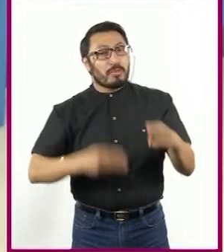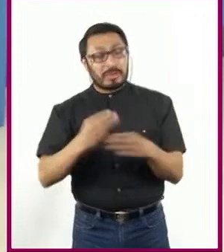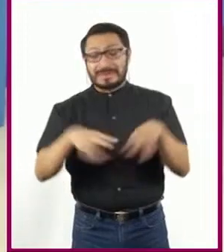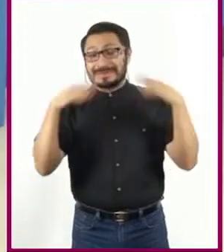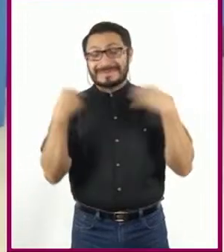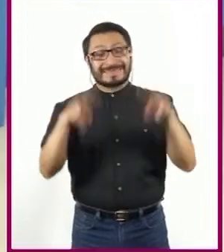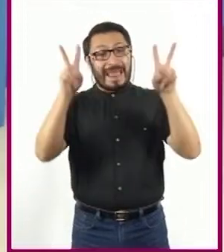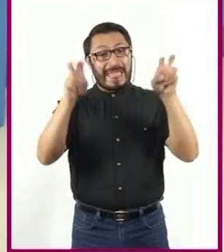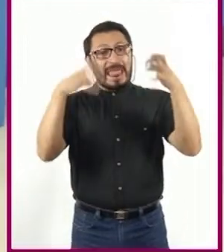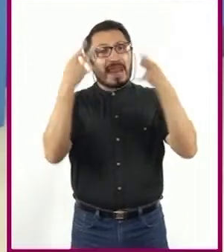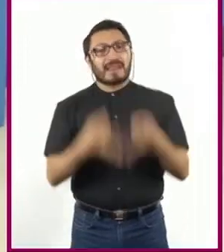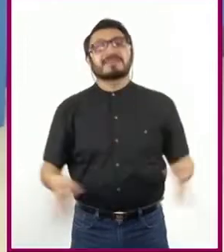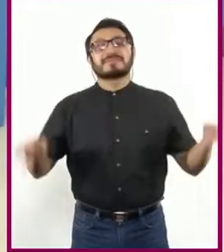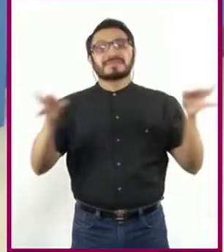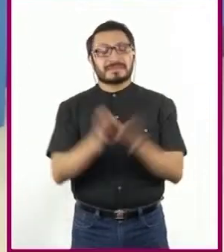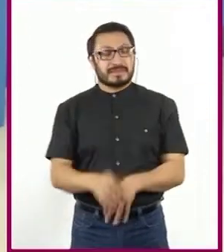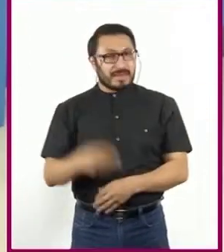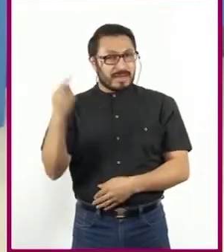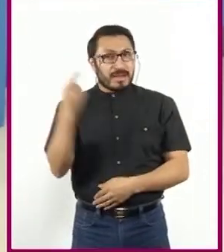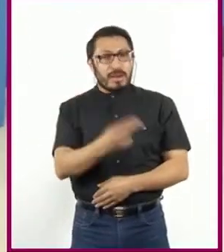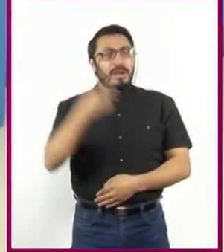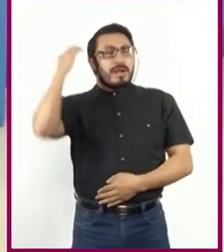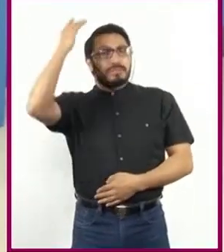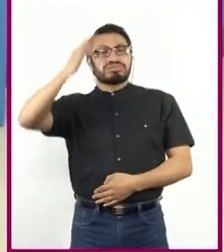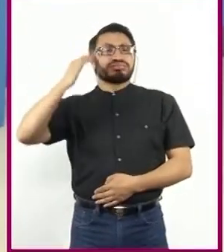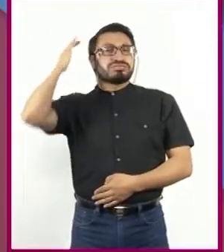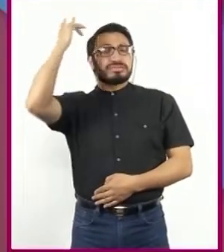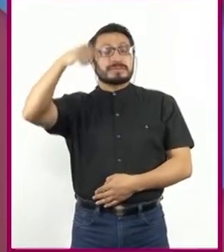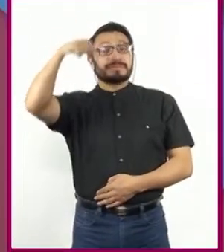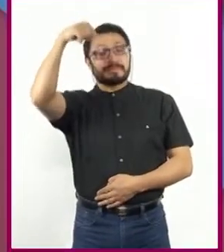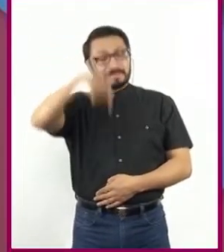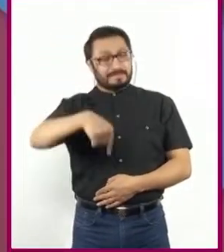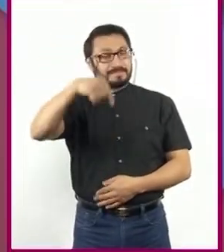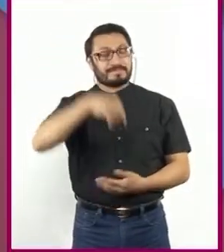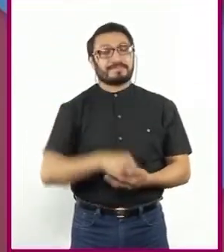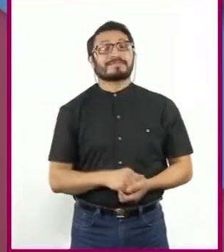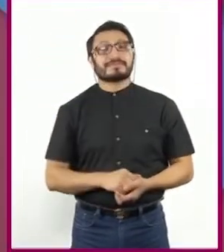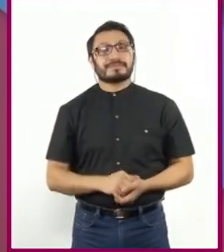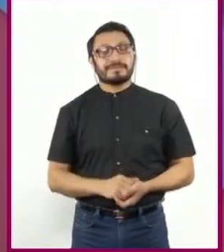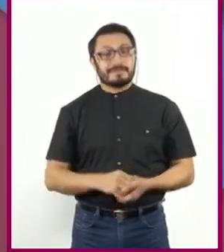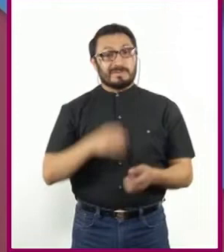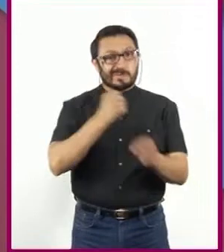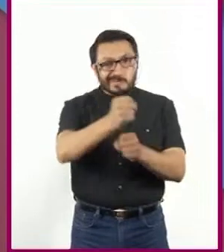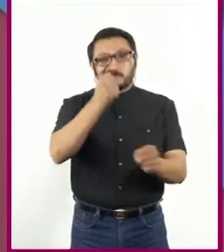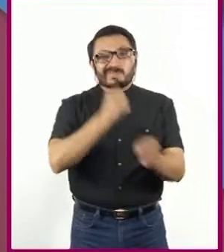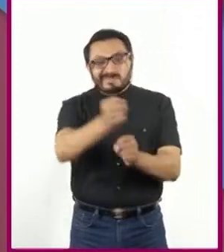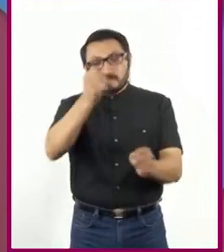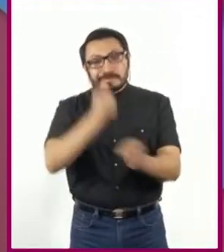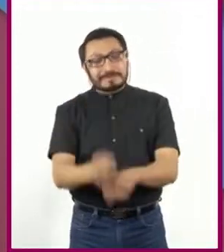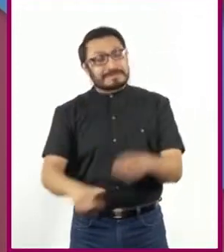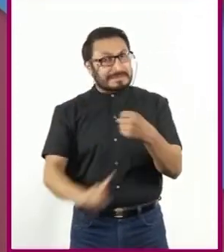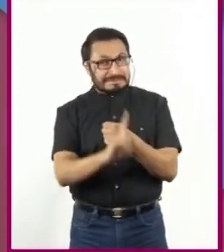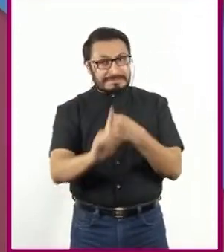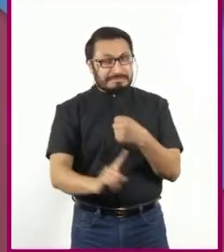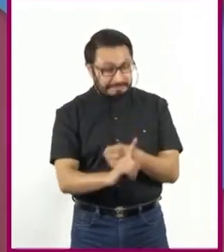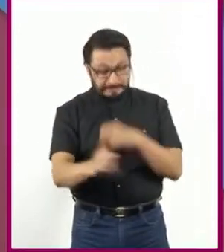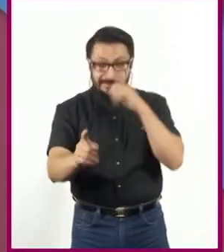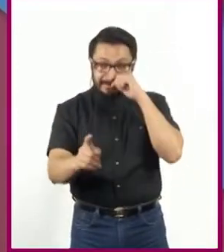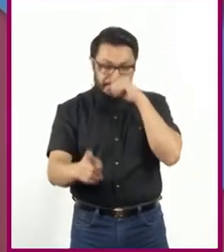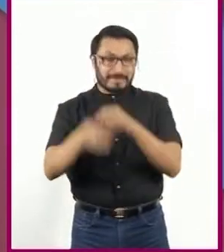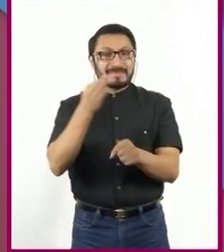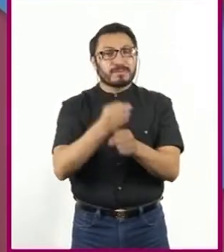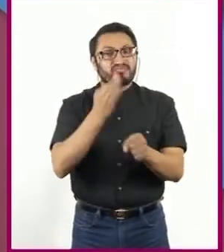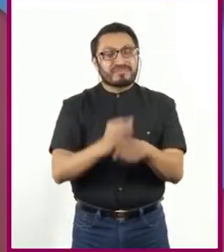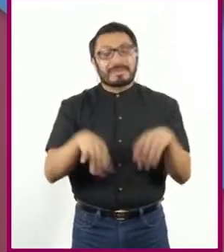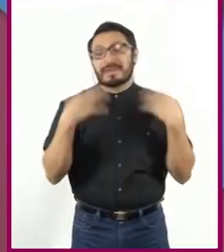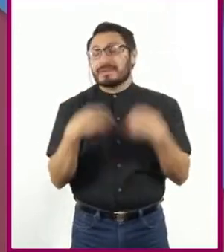muy importante que merece reflexionarse en la asignatura. La violencia es uno de los problemas actuales que más